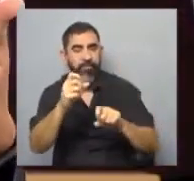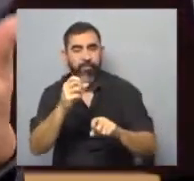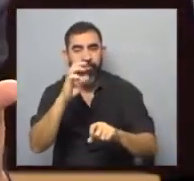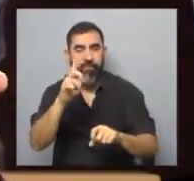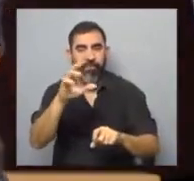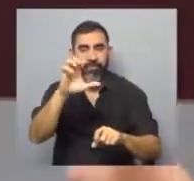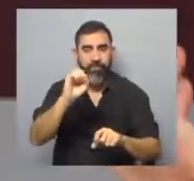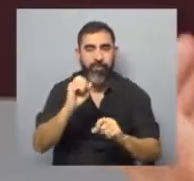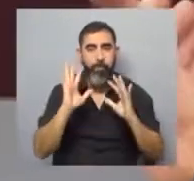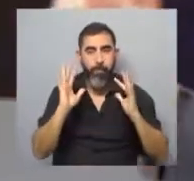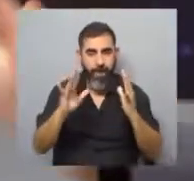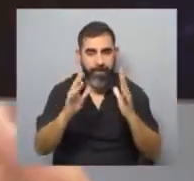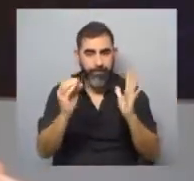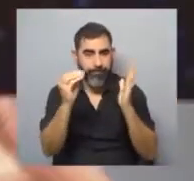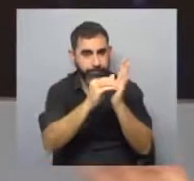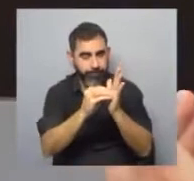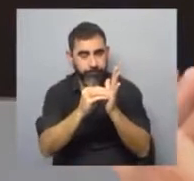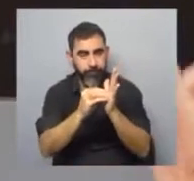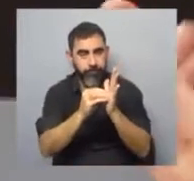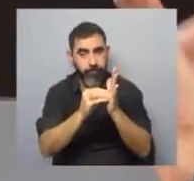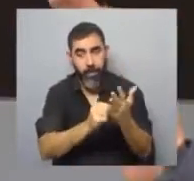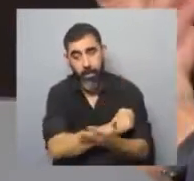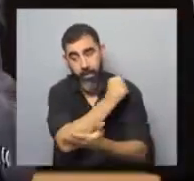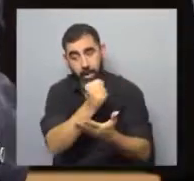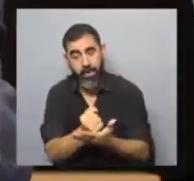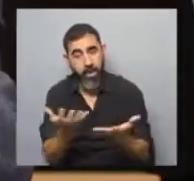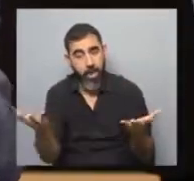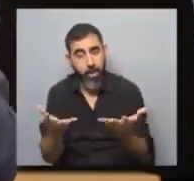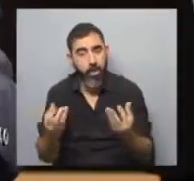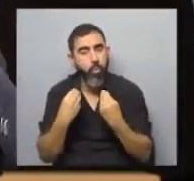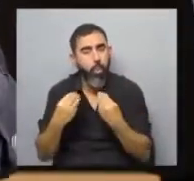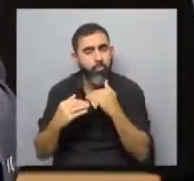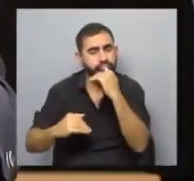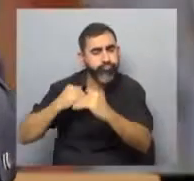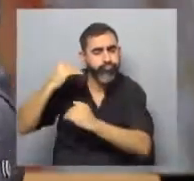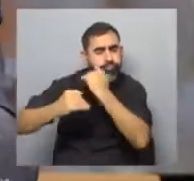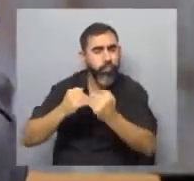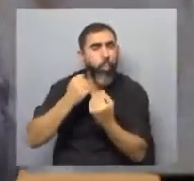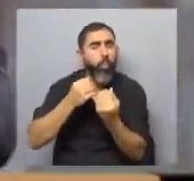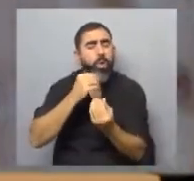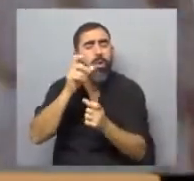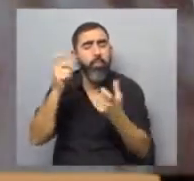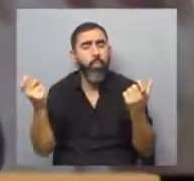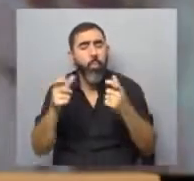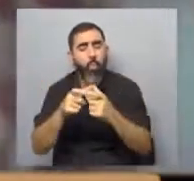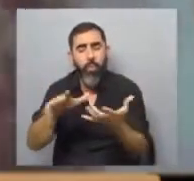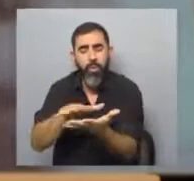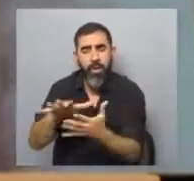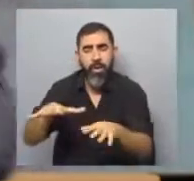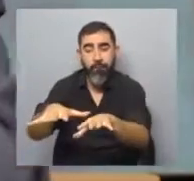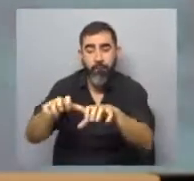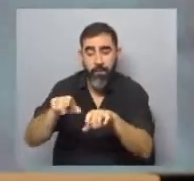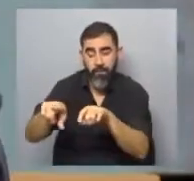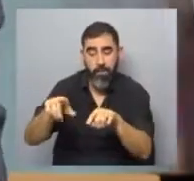la denominación pertenecer al grupo de geoparques mundiales, ¿cómo desarrolló esto a la comunidad que vive, que